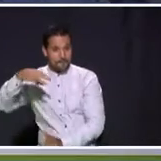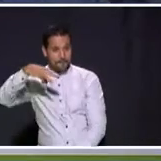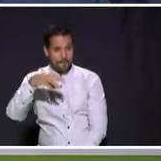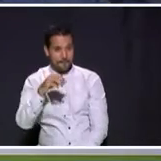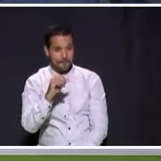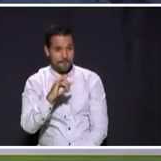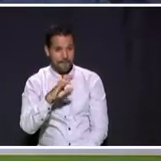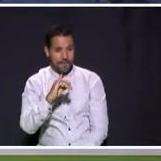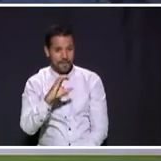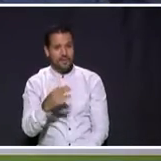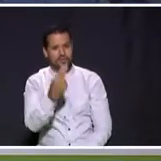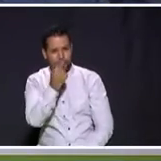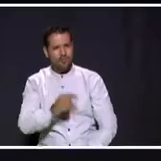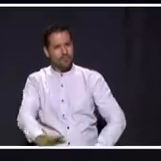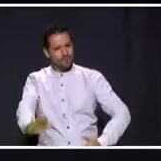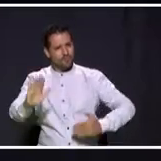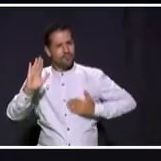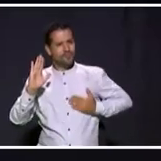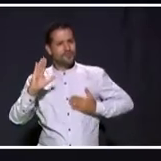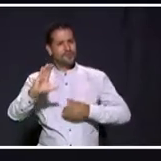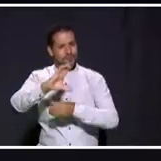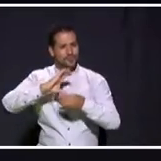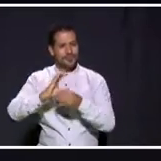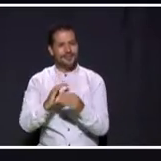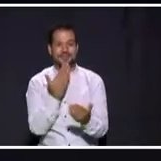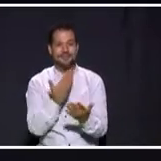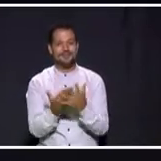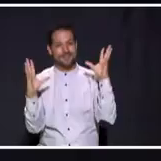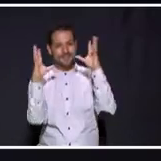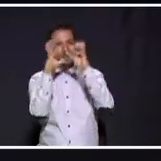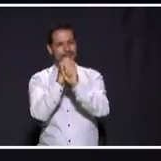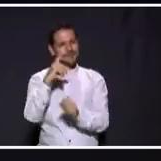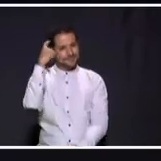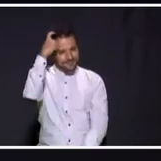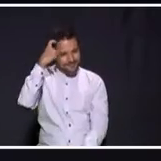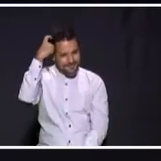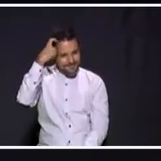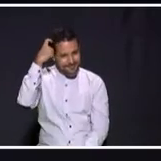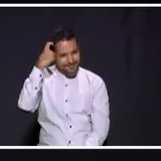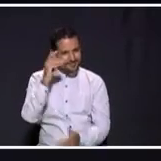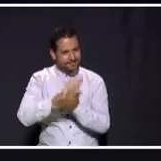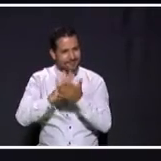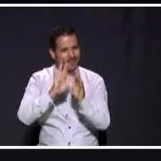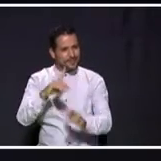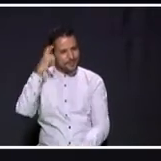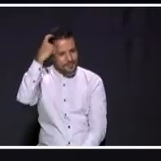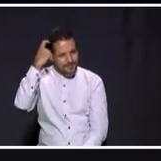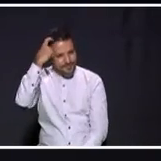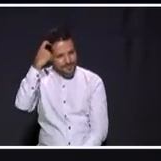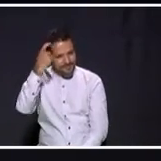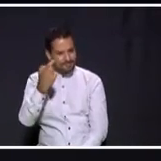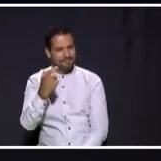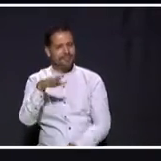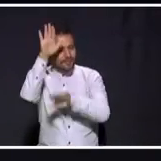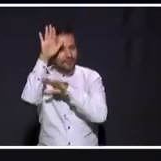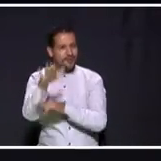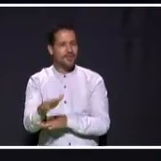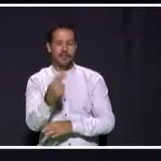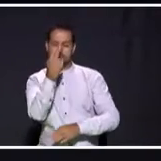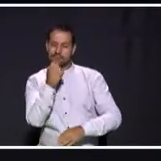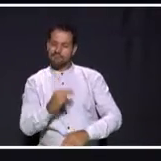movimiento compromiso ciudadano buenas noches yo soy iván mauricio pérez candidato por compromiso